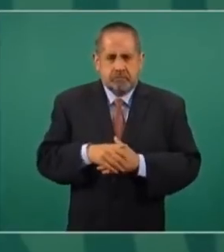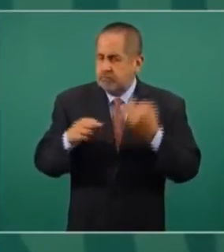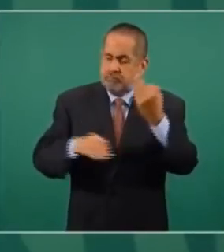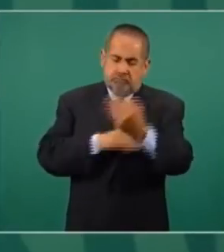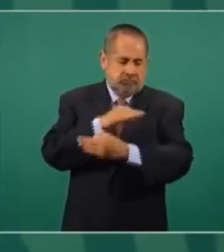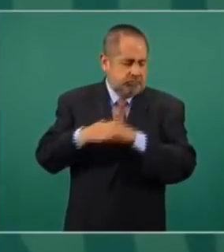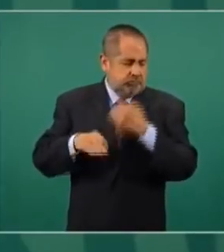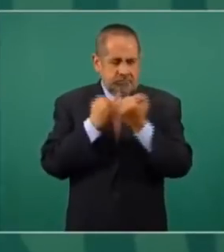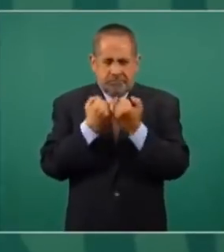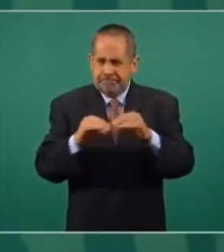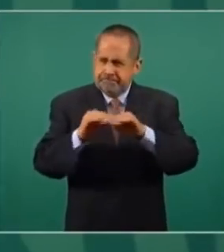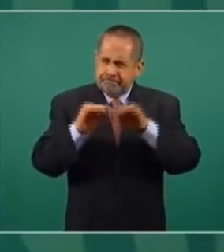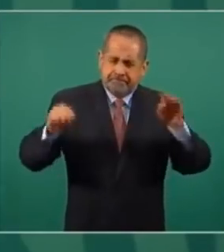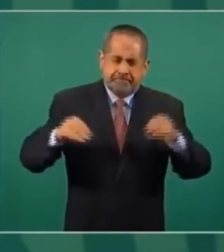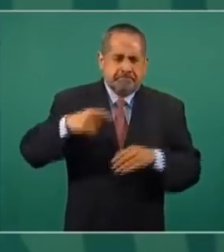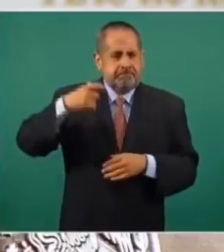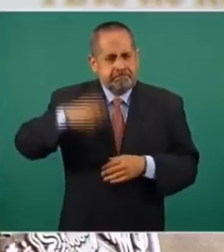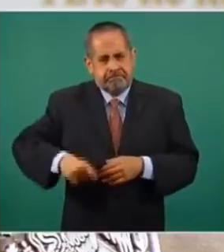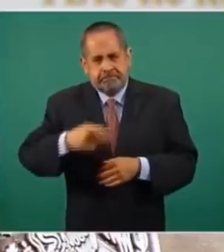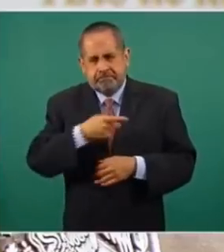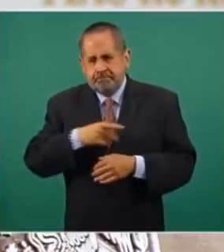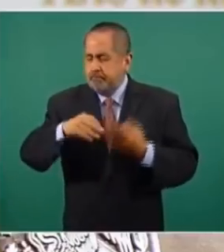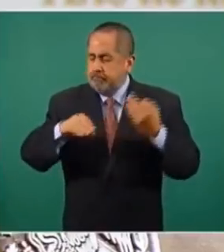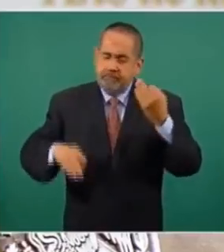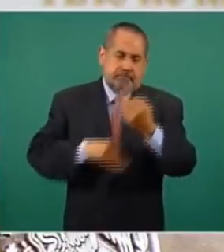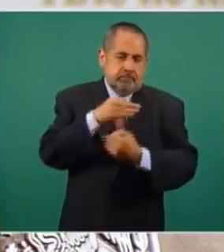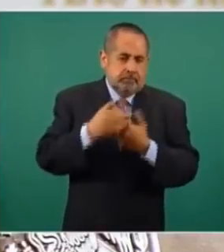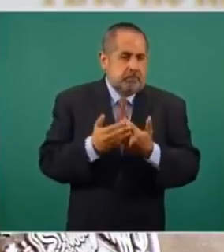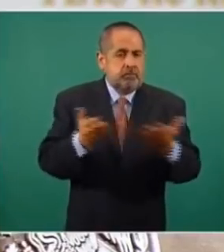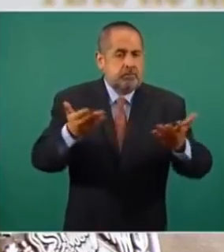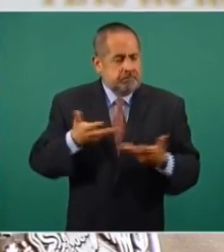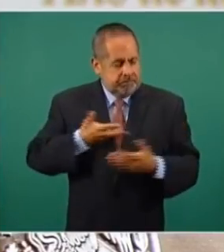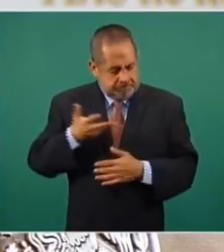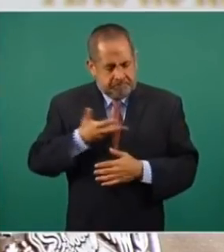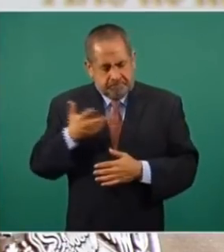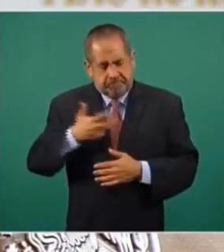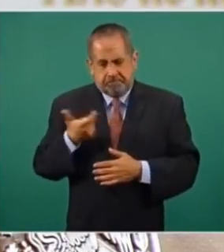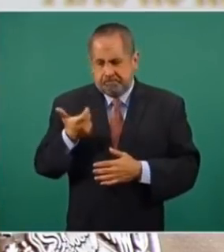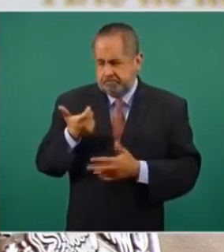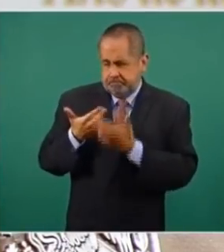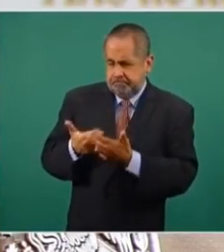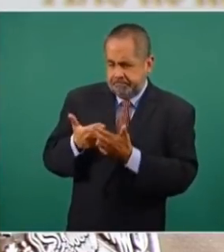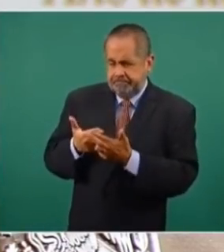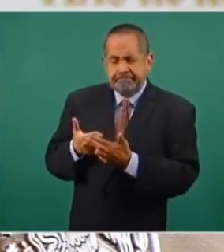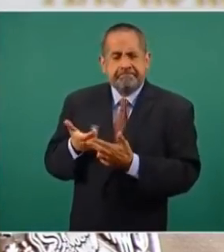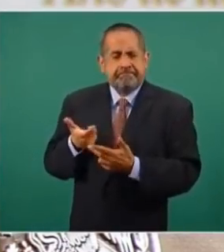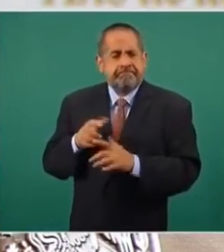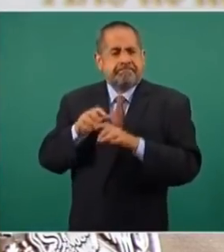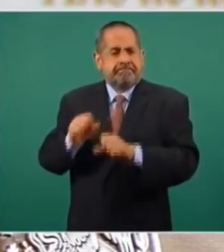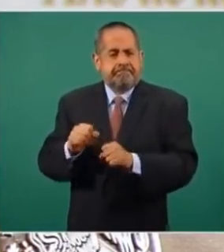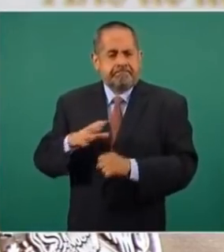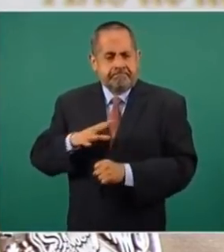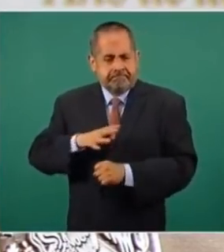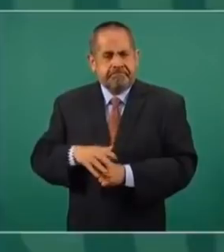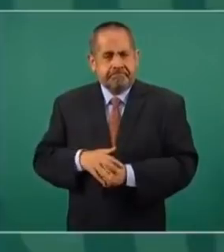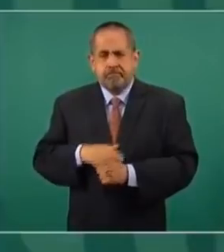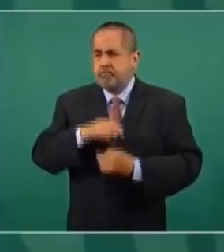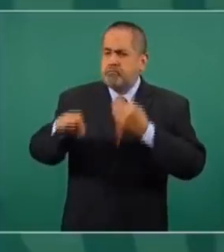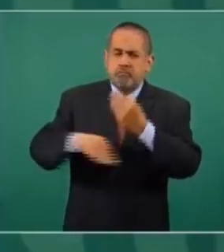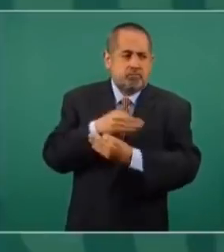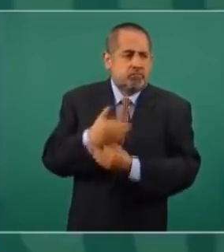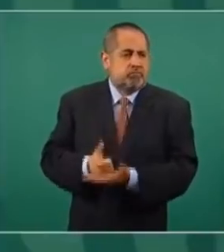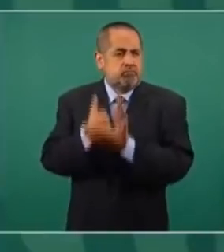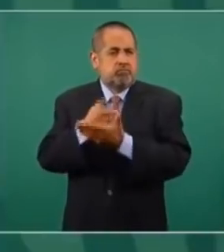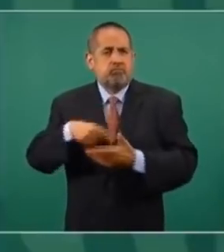universal, a todos, a ricos y a pobres, alcanza, porque todos están ayudando, todos